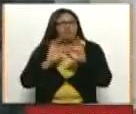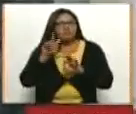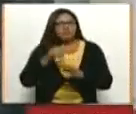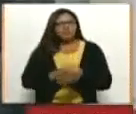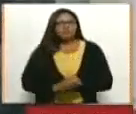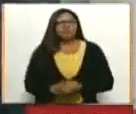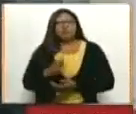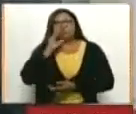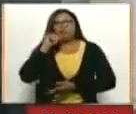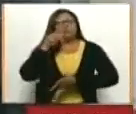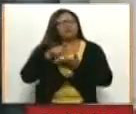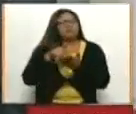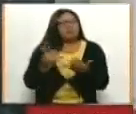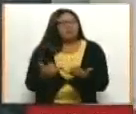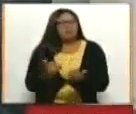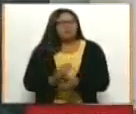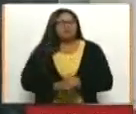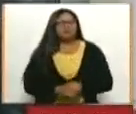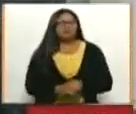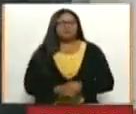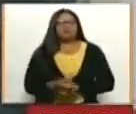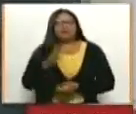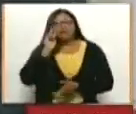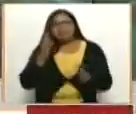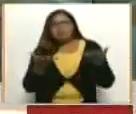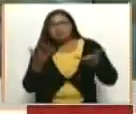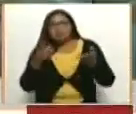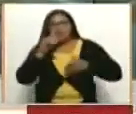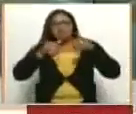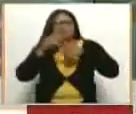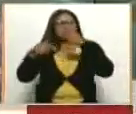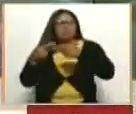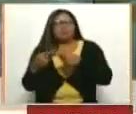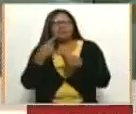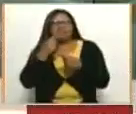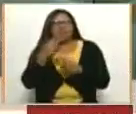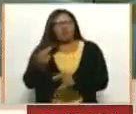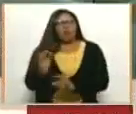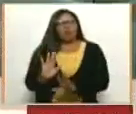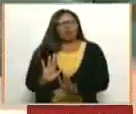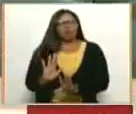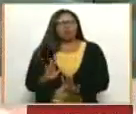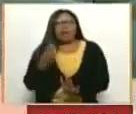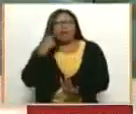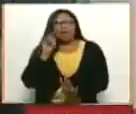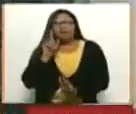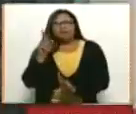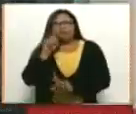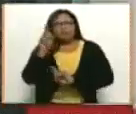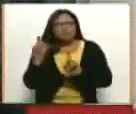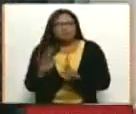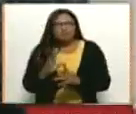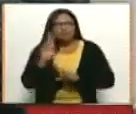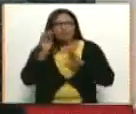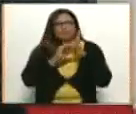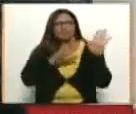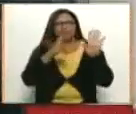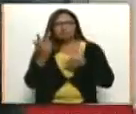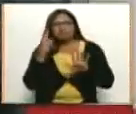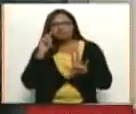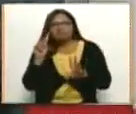participar, ¿no? Entonces, por eso, ellos piden fecha de elecciones y después cuando viene la fecha dicen que no quieren participar. Claro, por eso, ya tenemos un antecedente de 2018 en el